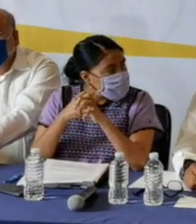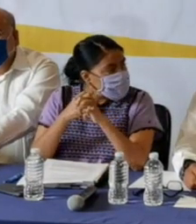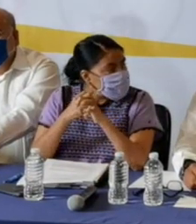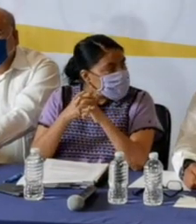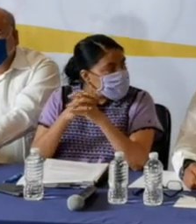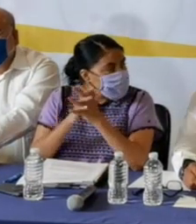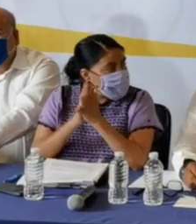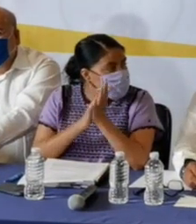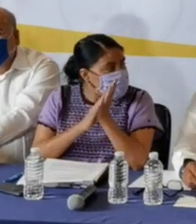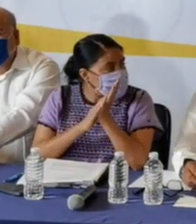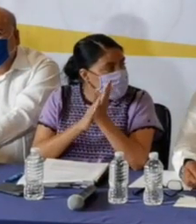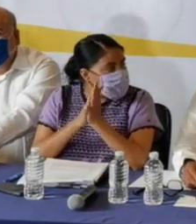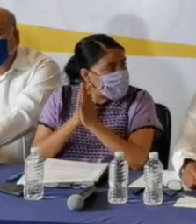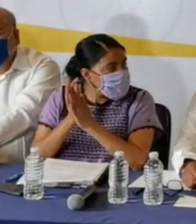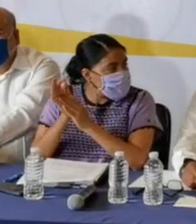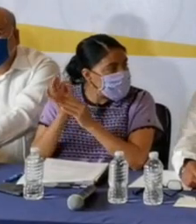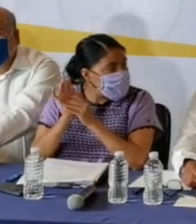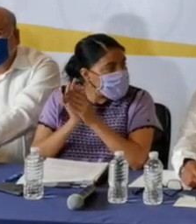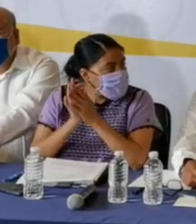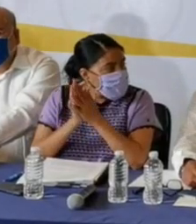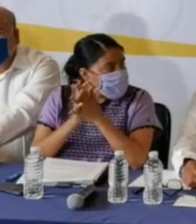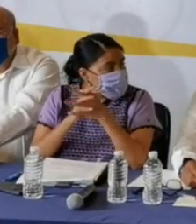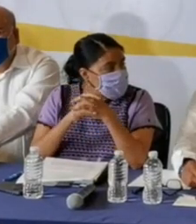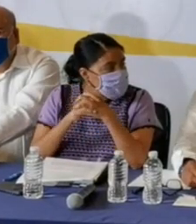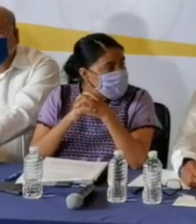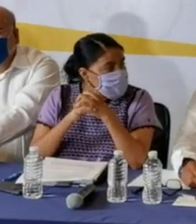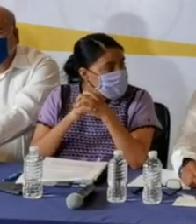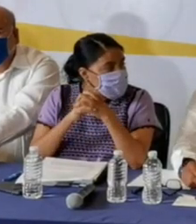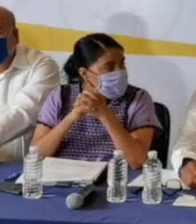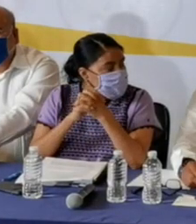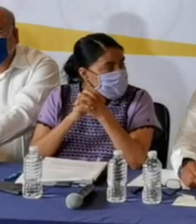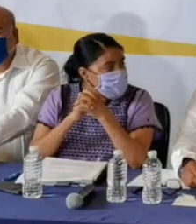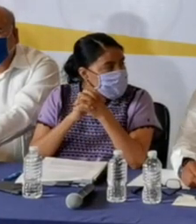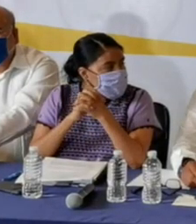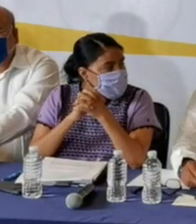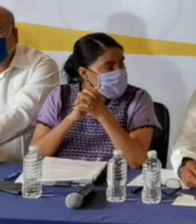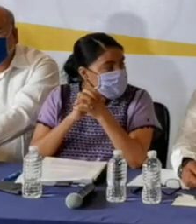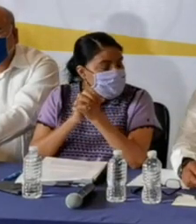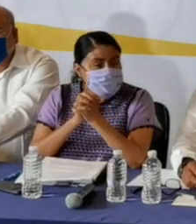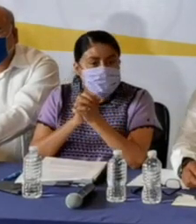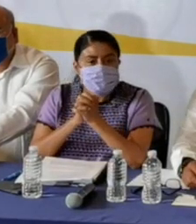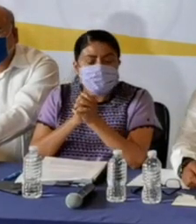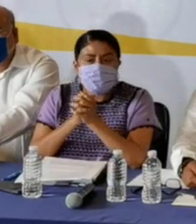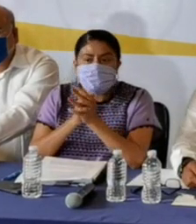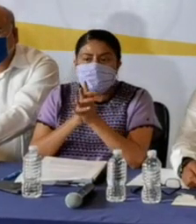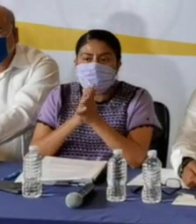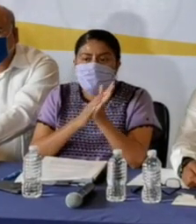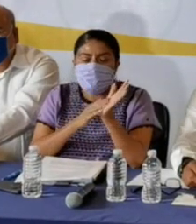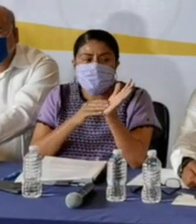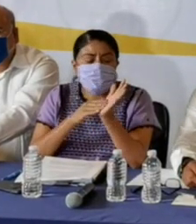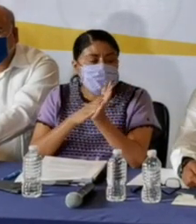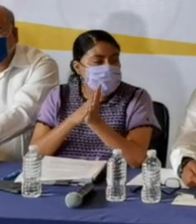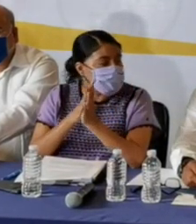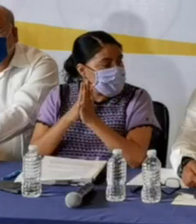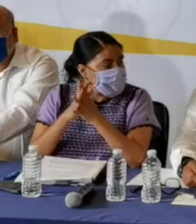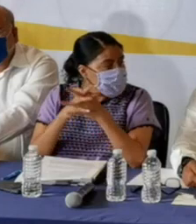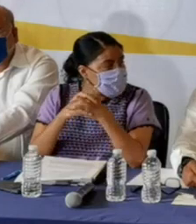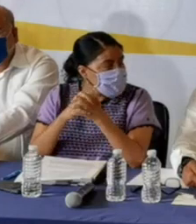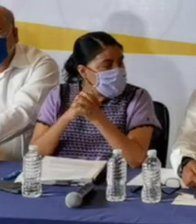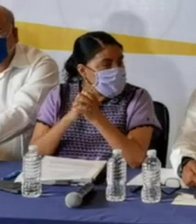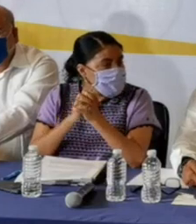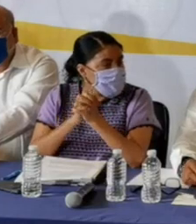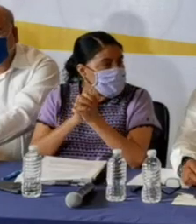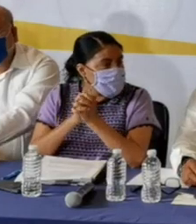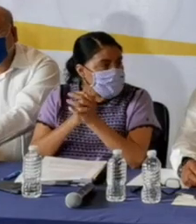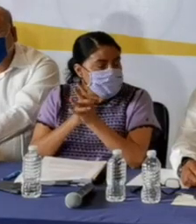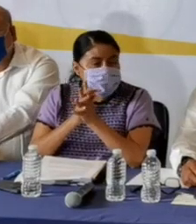Avilés tiene para el pueblo de Oaxaca en materia de la agenda de los pueblos indígenas y afromexicanos, la agenda de las